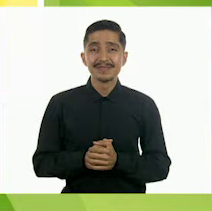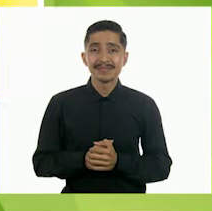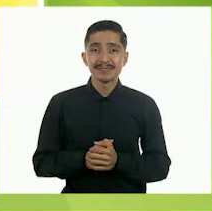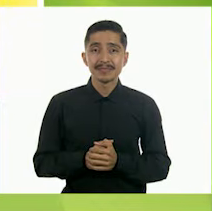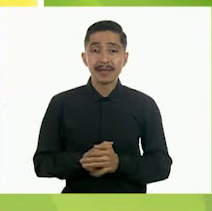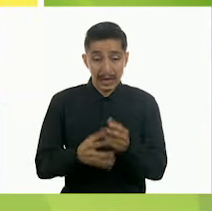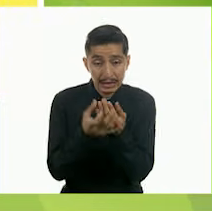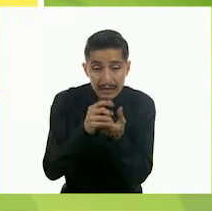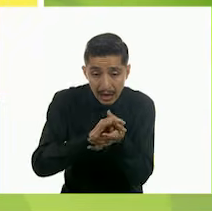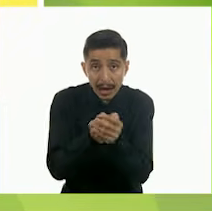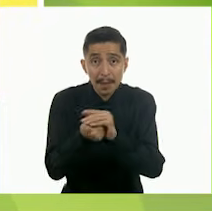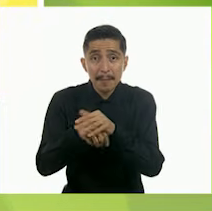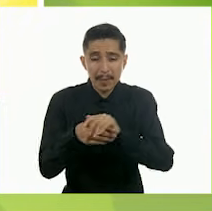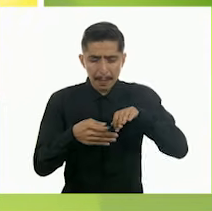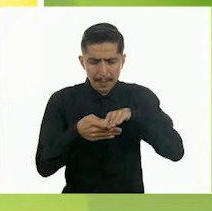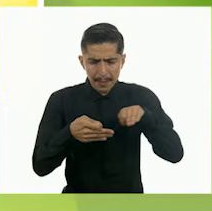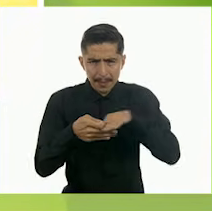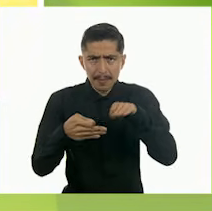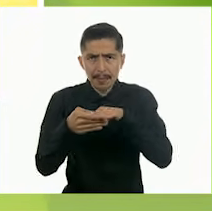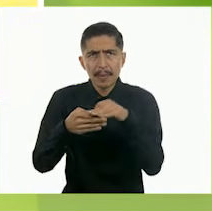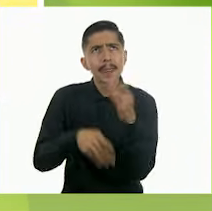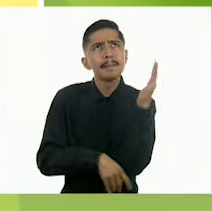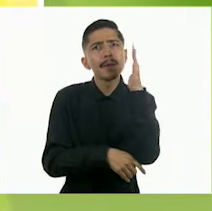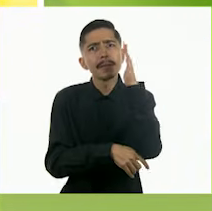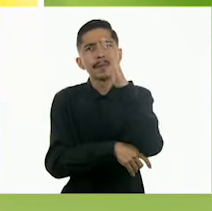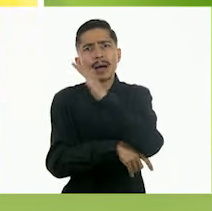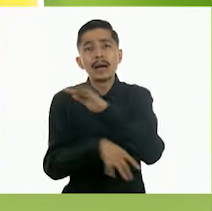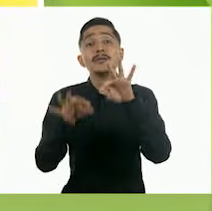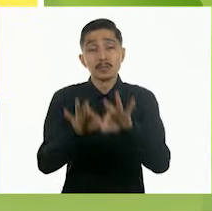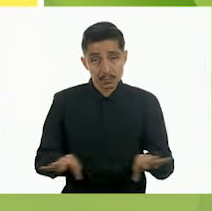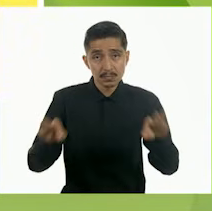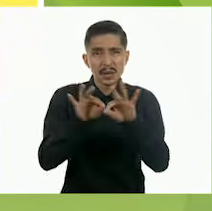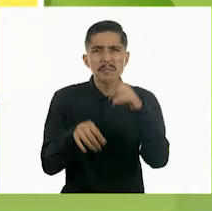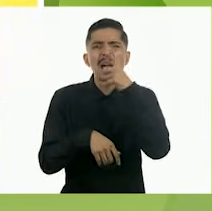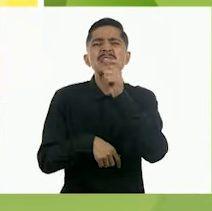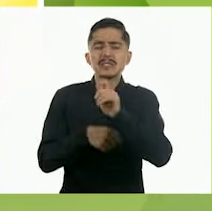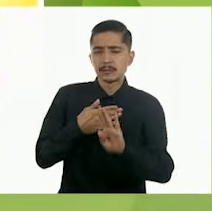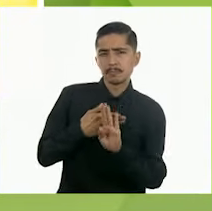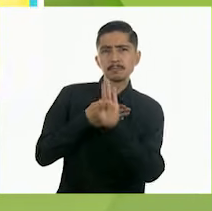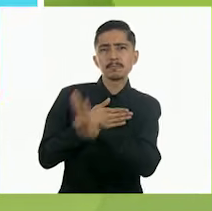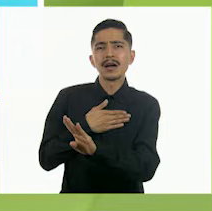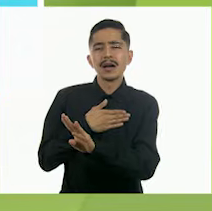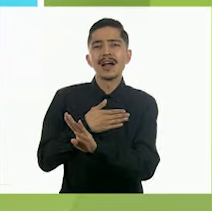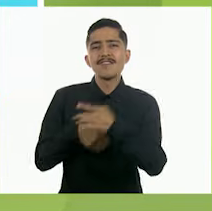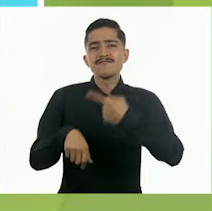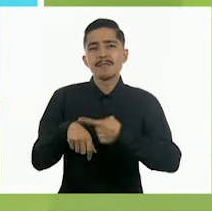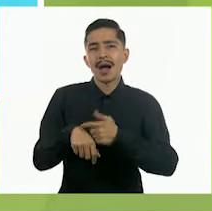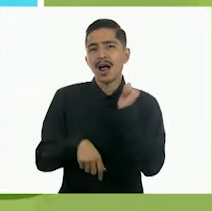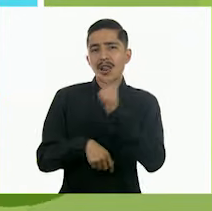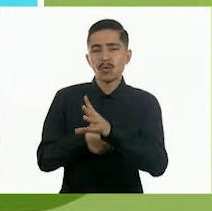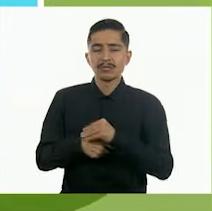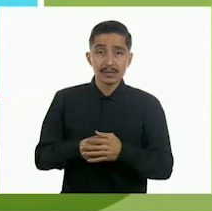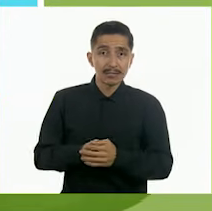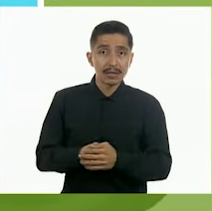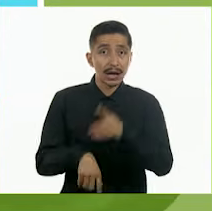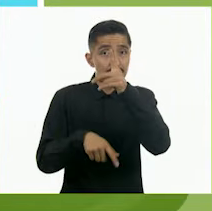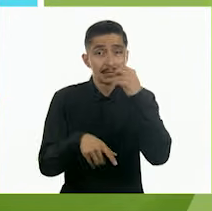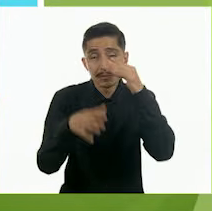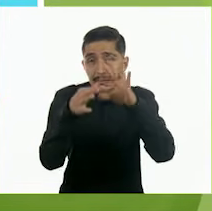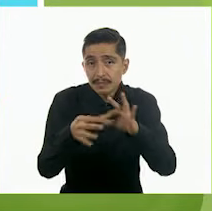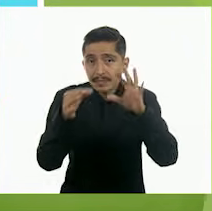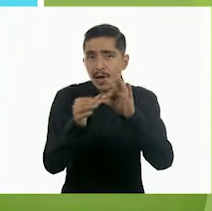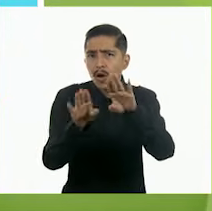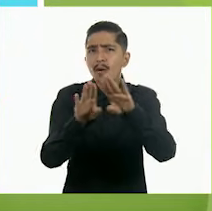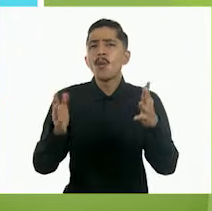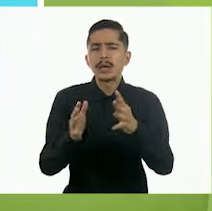Lavarnos las manos varias veces al día es importante para prevenir cualquier enfermedad. Sigue estos pasos para